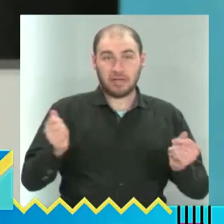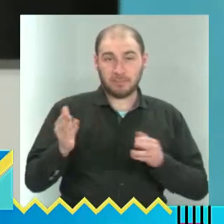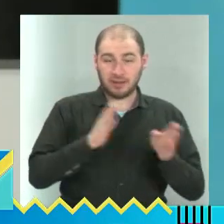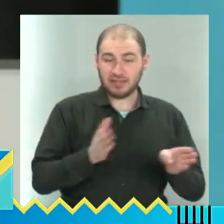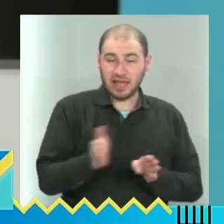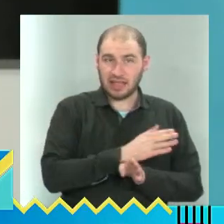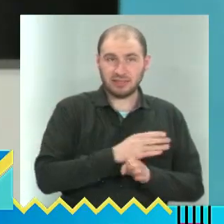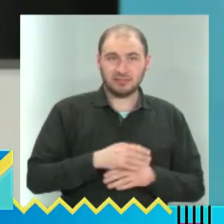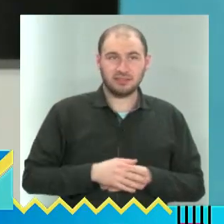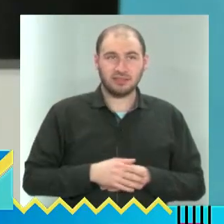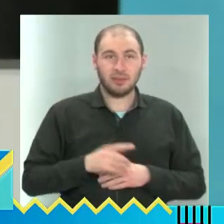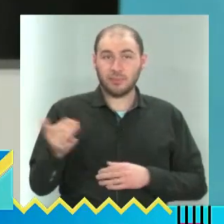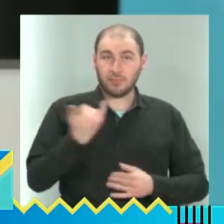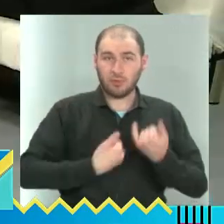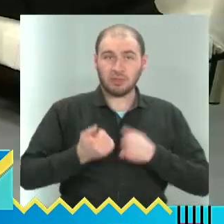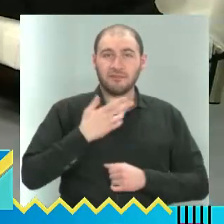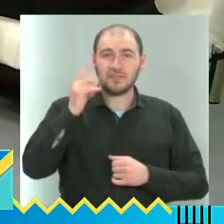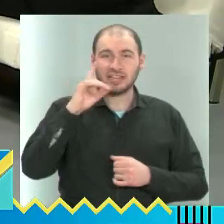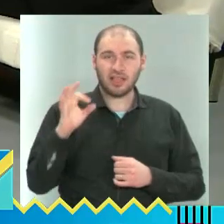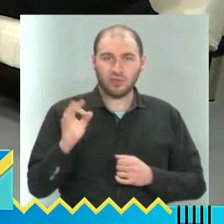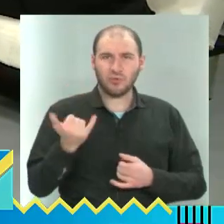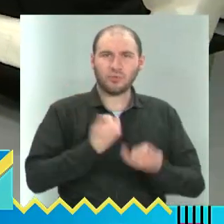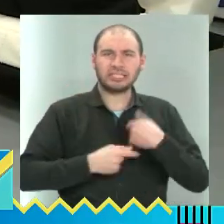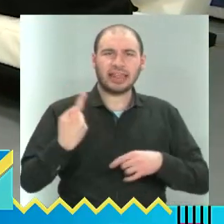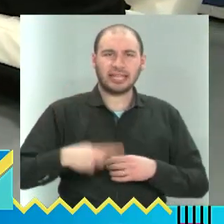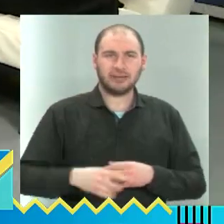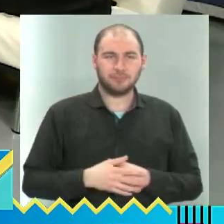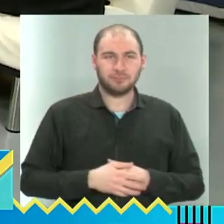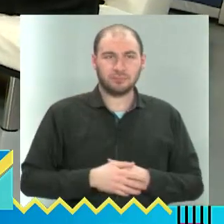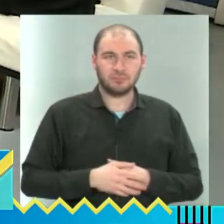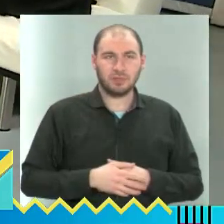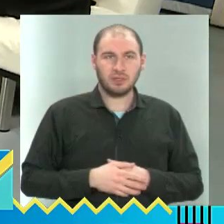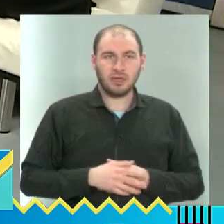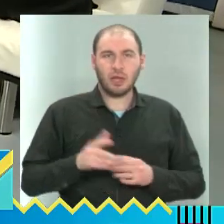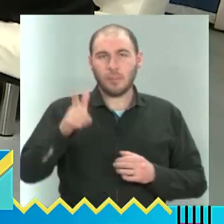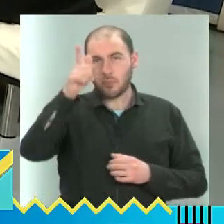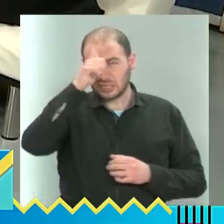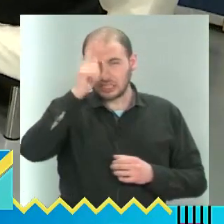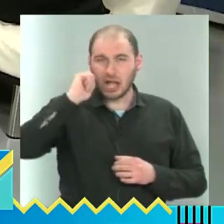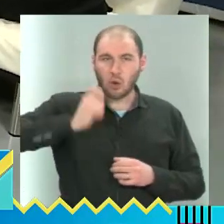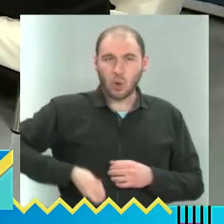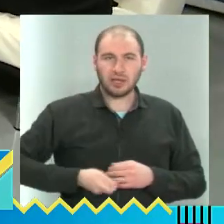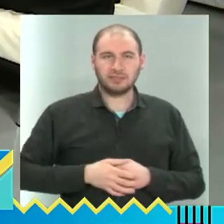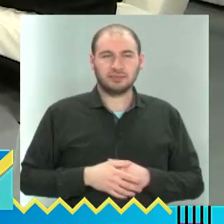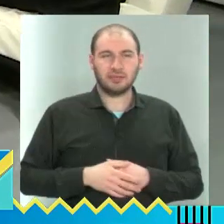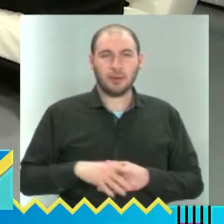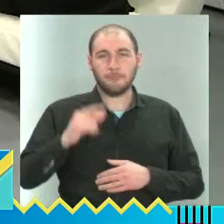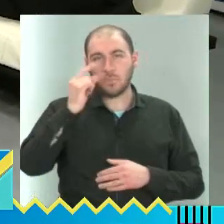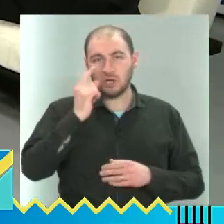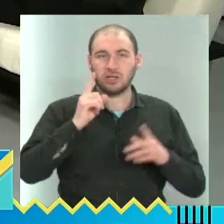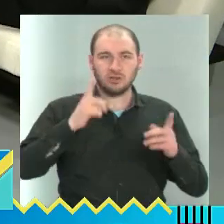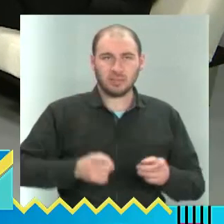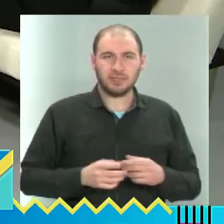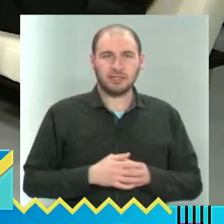bloque anterior que nos estabas contando vos, Fernando, y que tiene que ver con esto de, policías, jueces, políticos